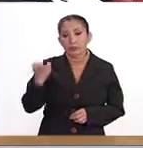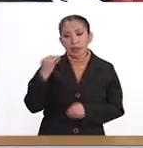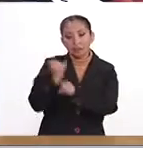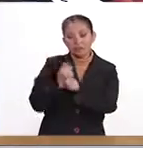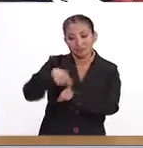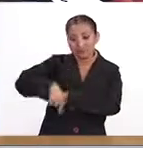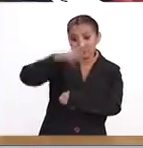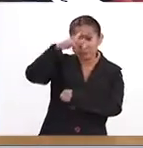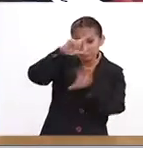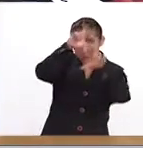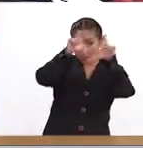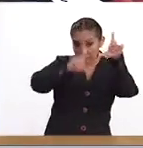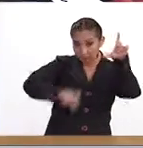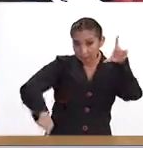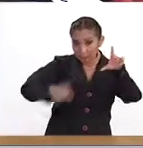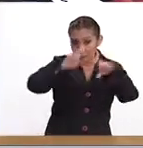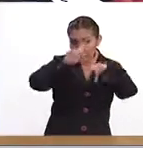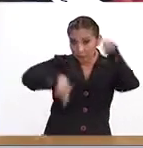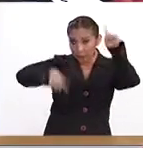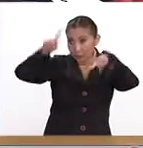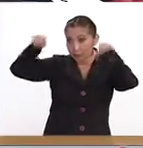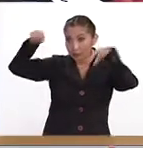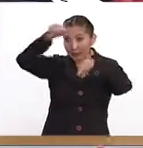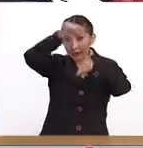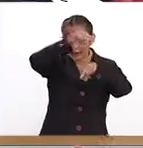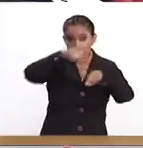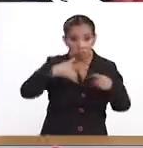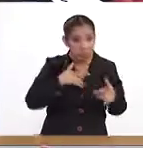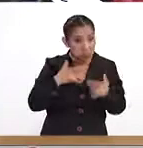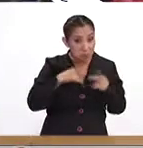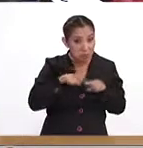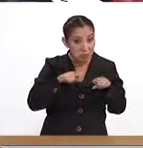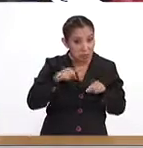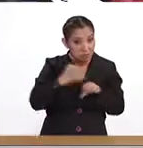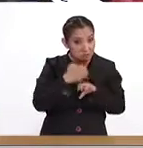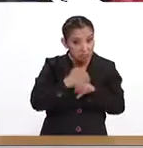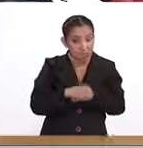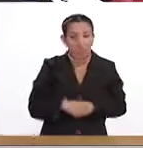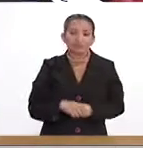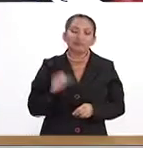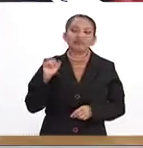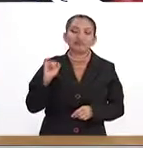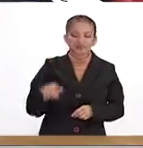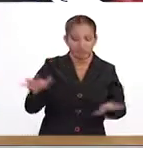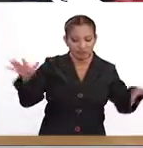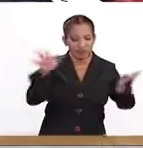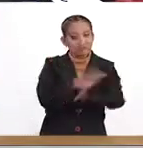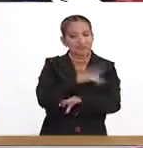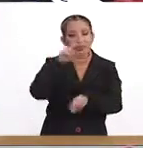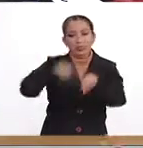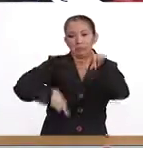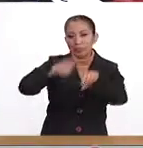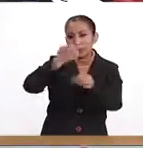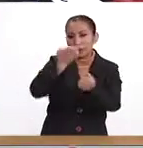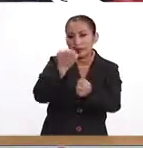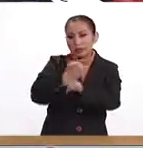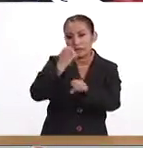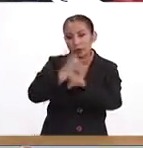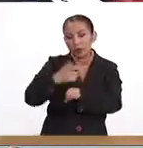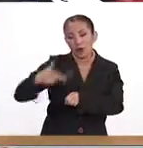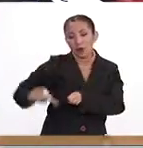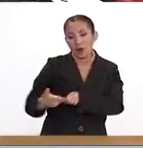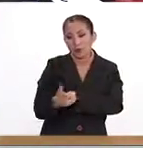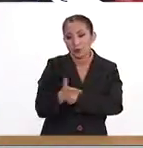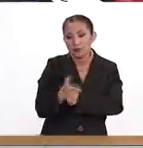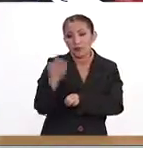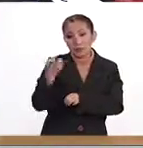el país, en México, también variarían las percepciones dependiendo de los estados, ¿no? Así no es es. lo mismo la Ciudad de México que a lo mejor una provincia. De Guanajuato. Pero